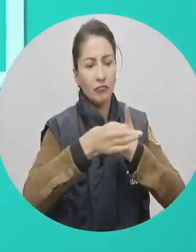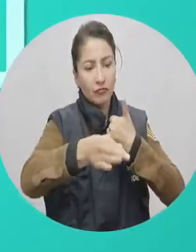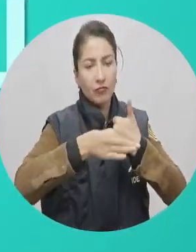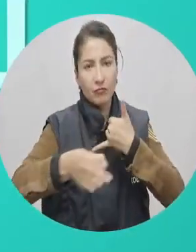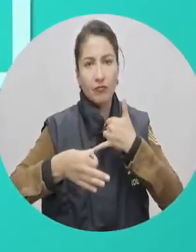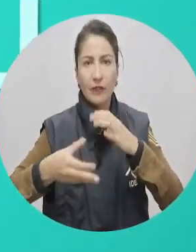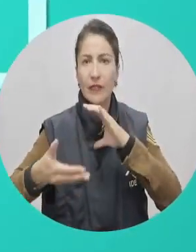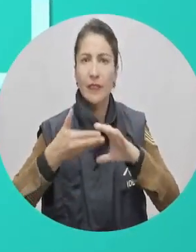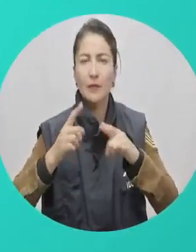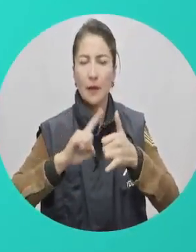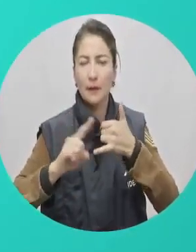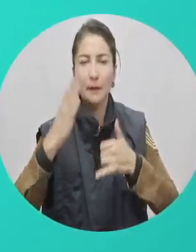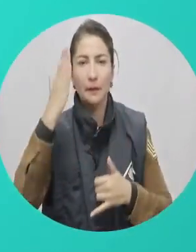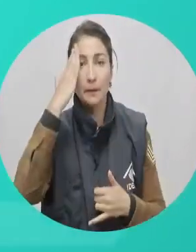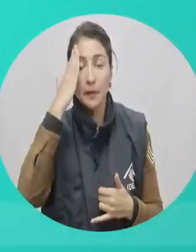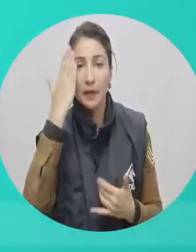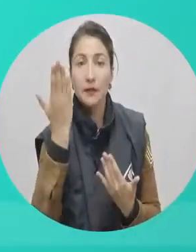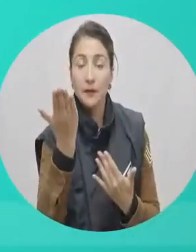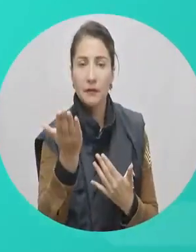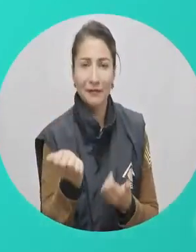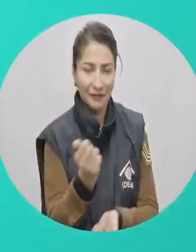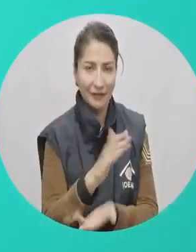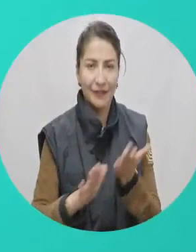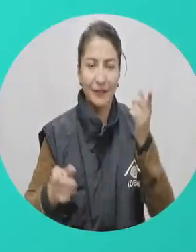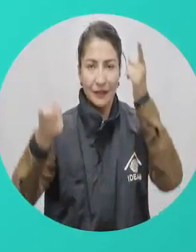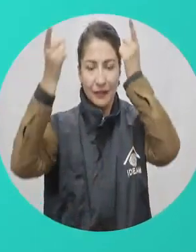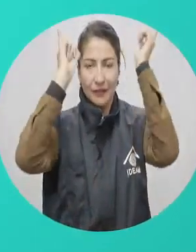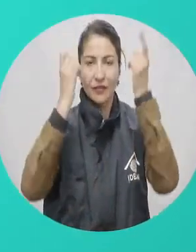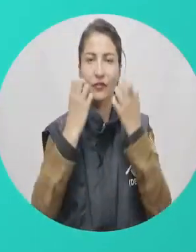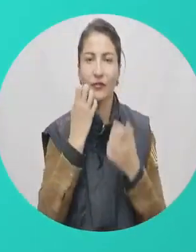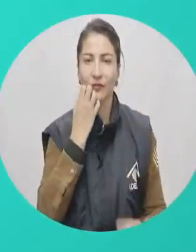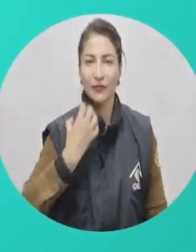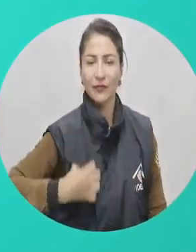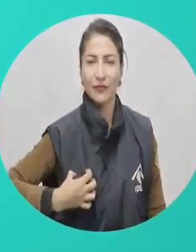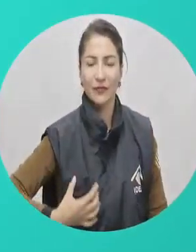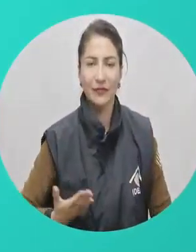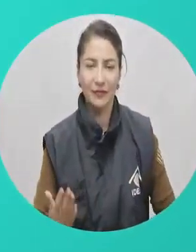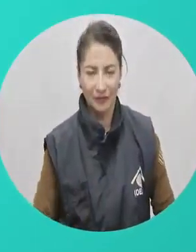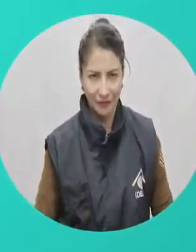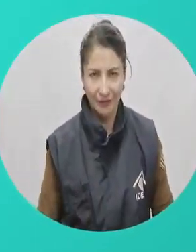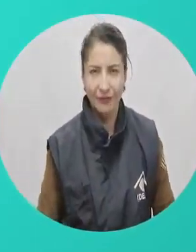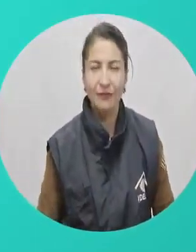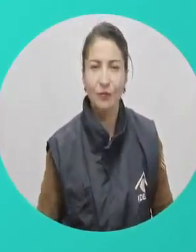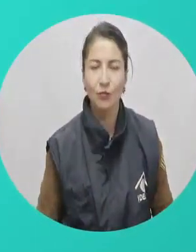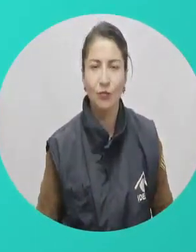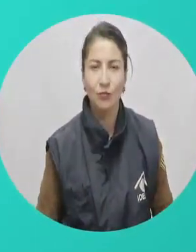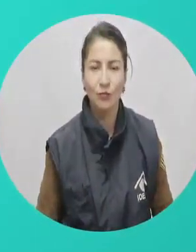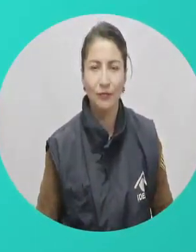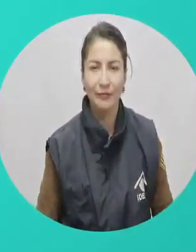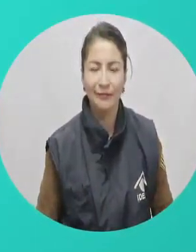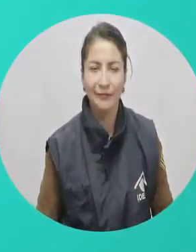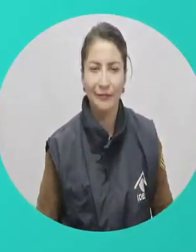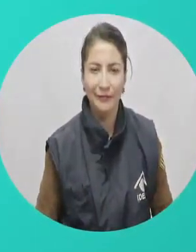rayos, pronósticos y alertas a nivel municipal. Disponible gratis para iOS y Android.